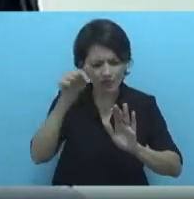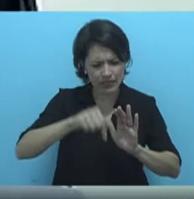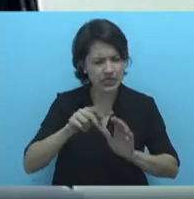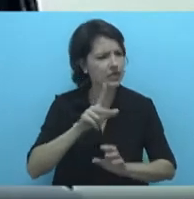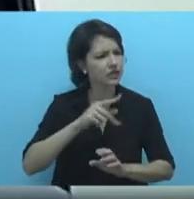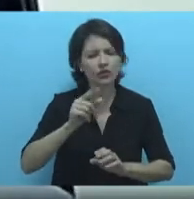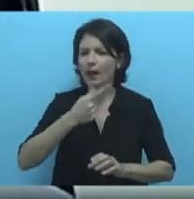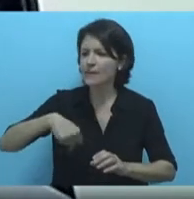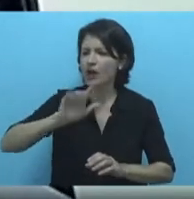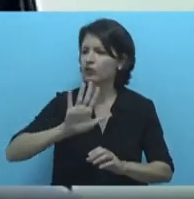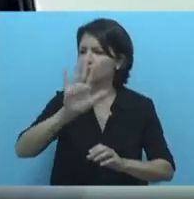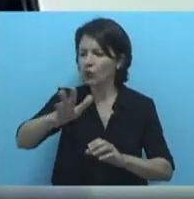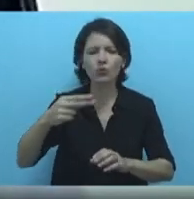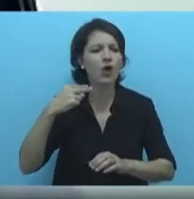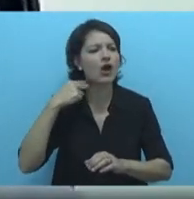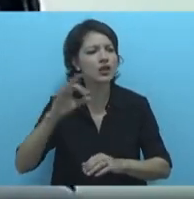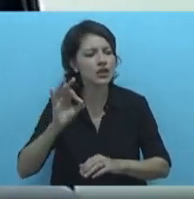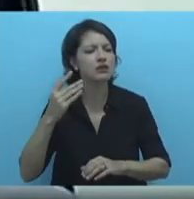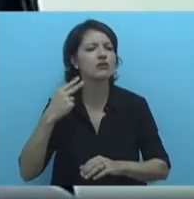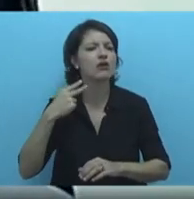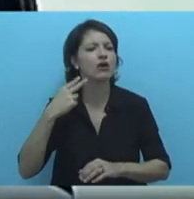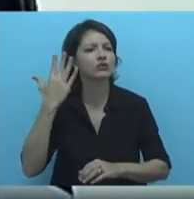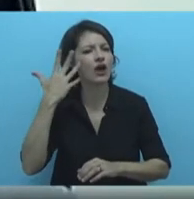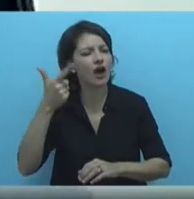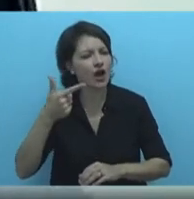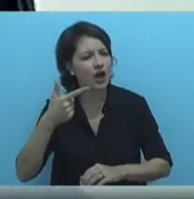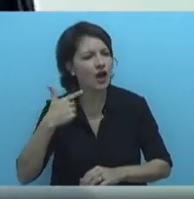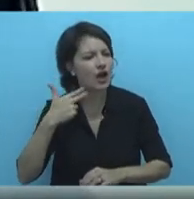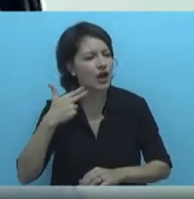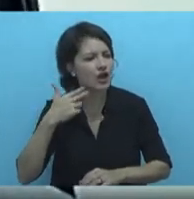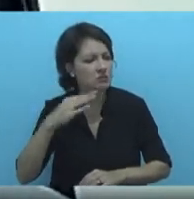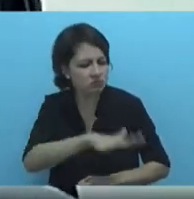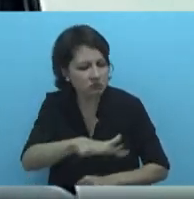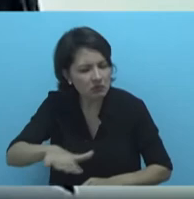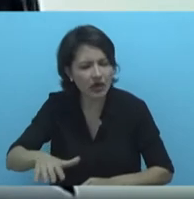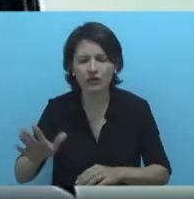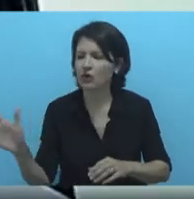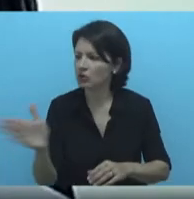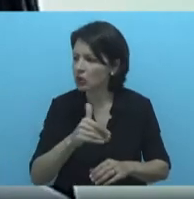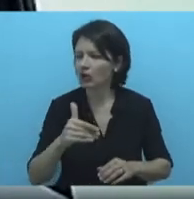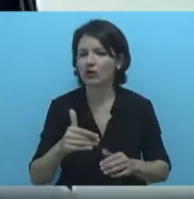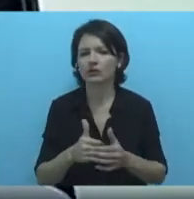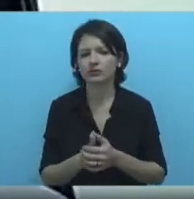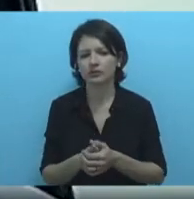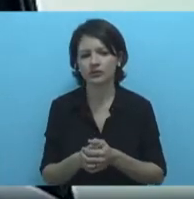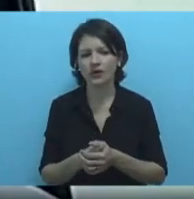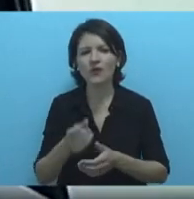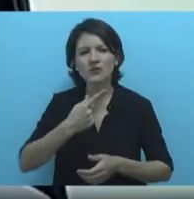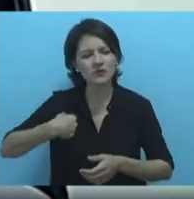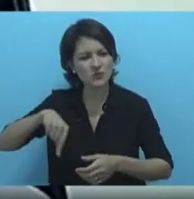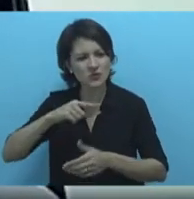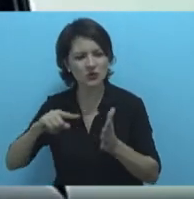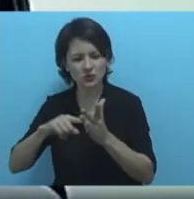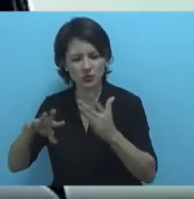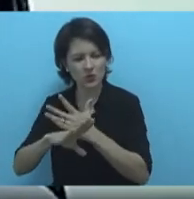nuestros hijos para nuestros nietos y las futuras generaciones que vendrán así que desde desde acá desde la ciudad de visión org al de donde